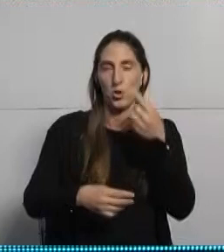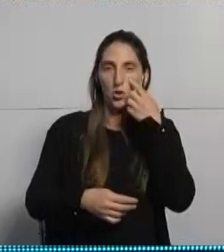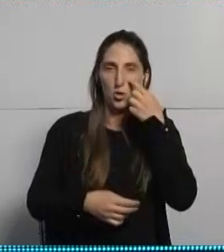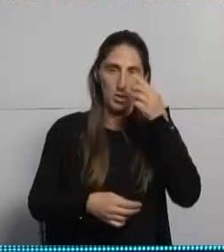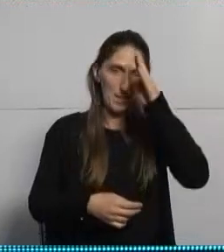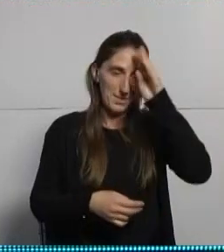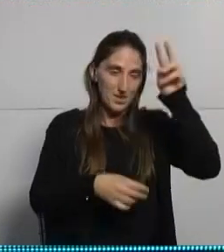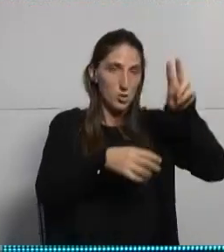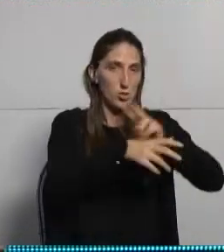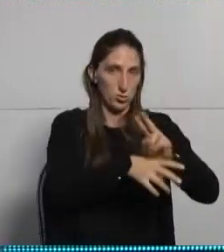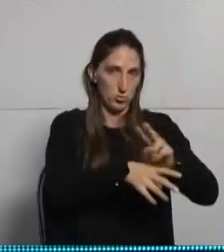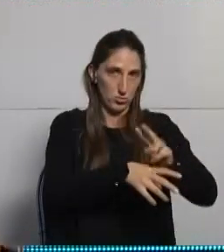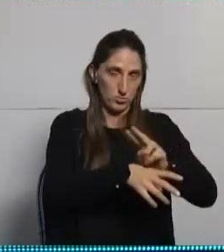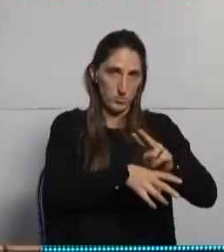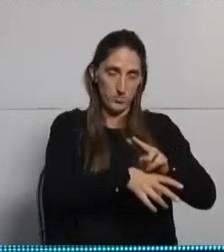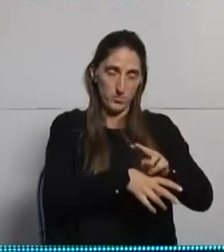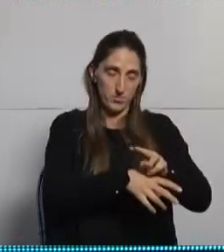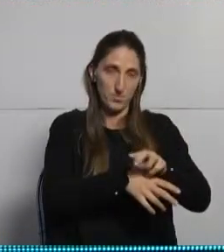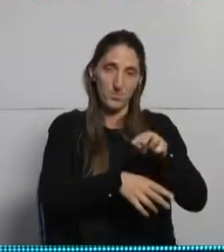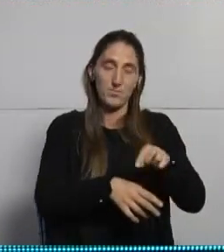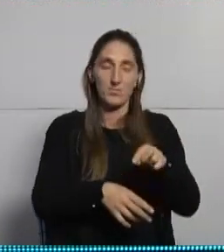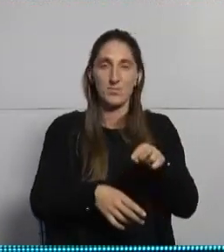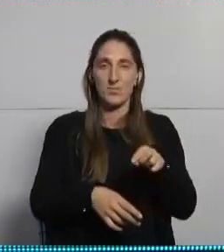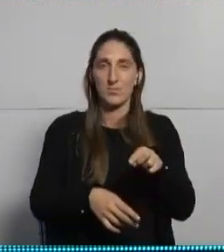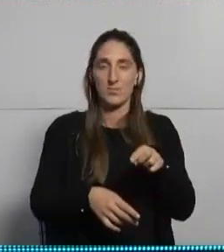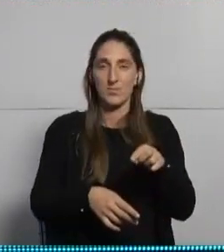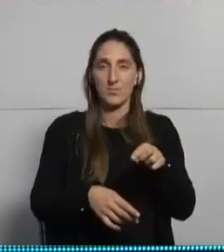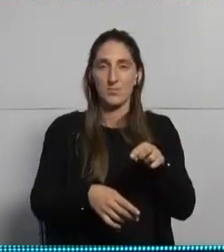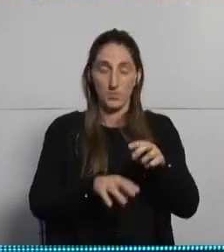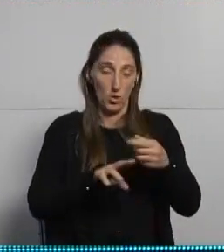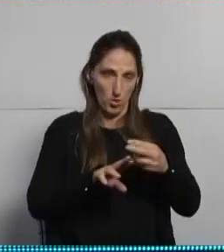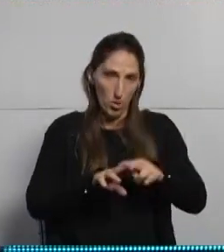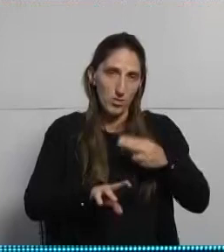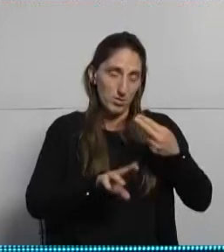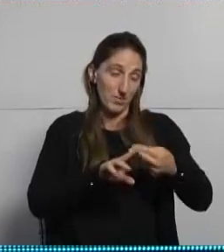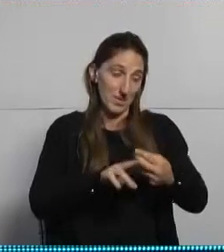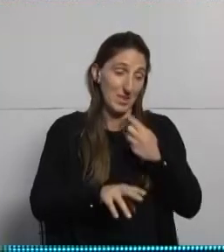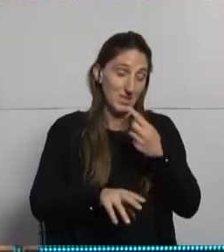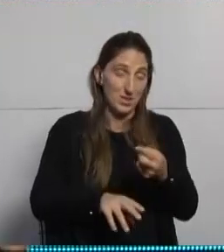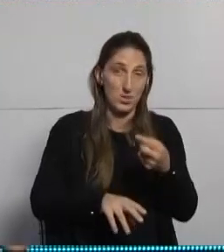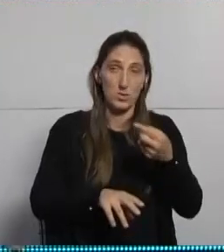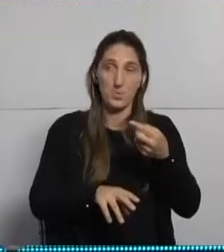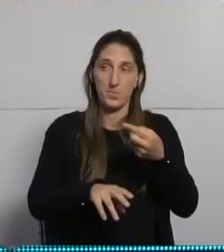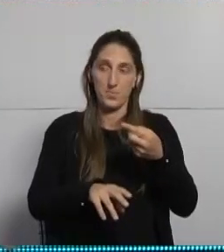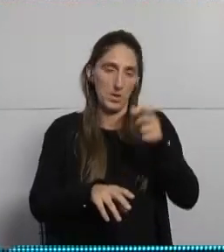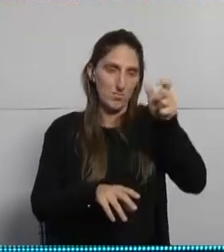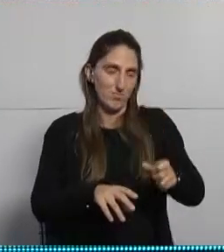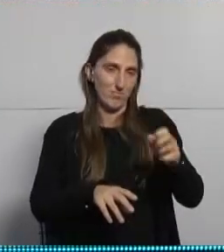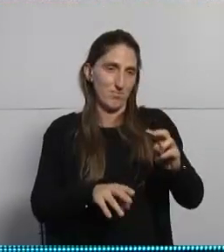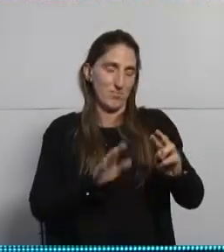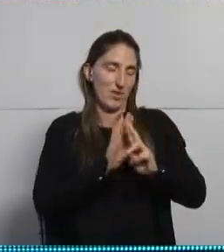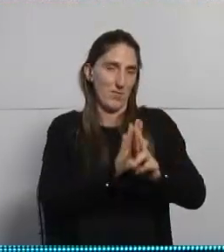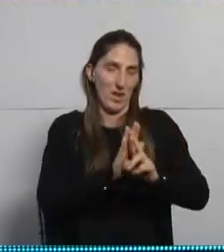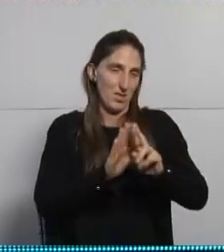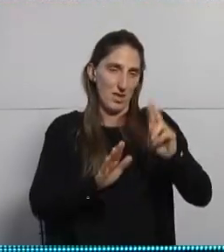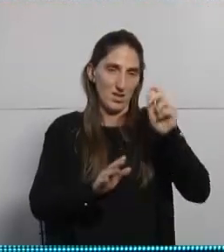como aprendizaje supervisado. Y hago especial hincapié en eso porque, según Andrew Ng, uno de los principales referentes en inteligencia artificial del